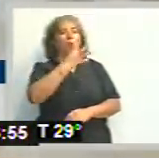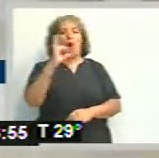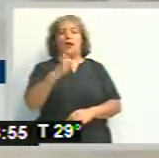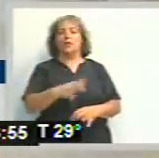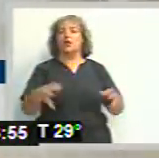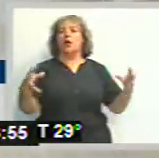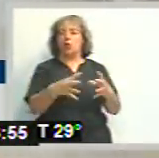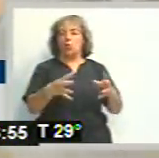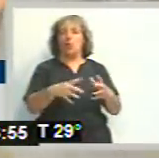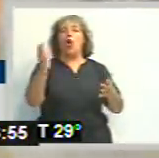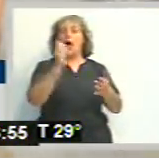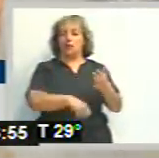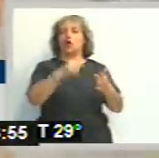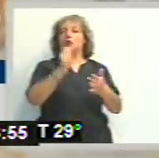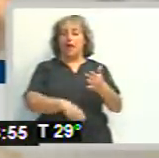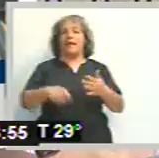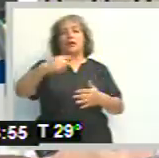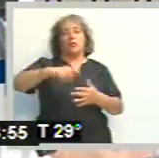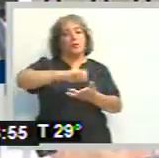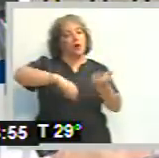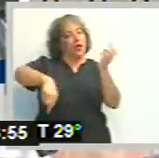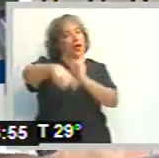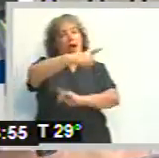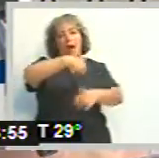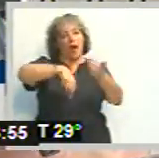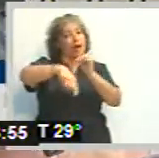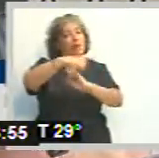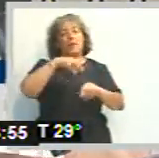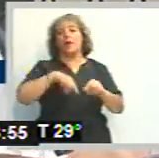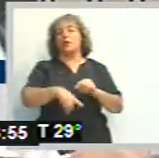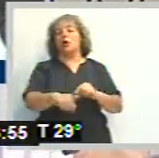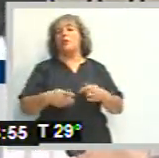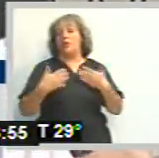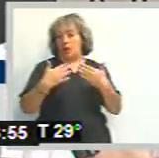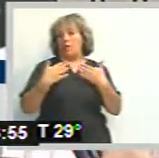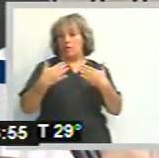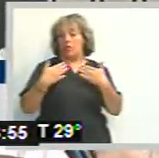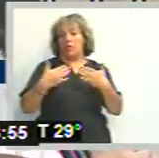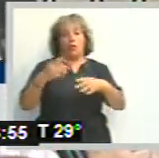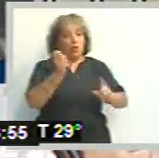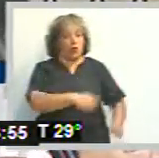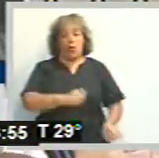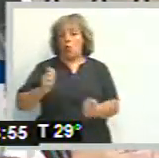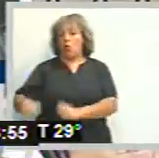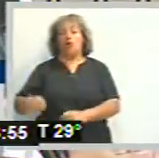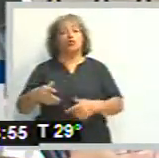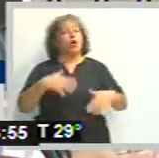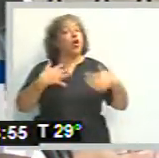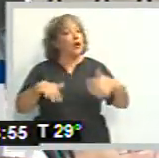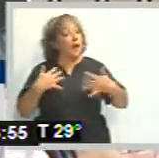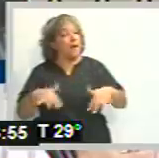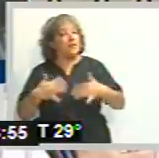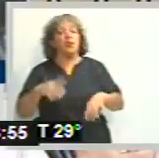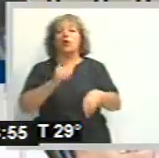agrupaciones inscriptas que vamos a ir rotando para hacerlo un curso que sea dinámico, en